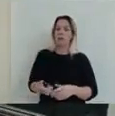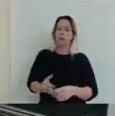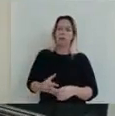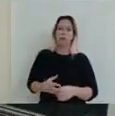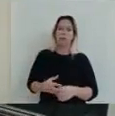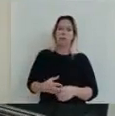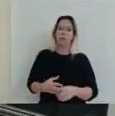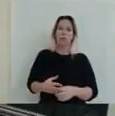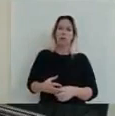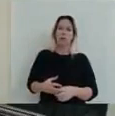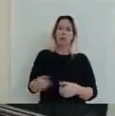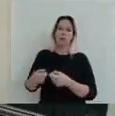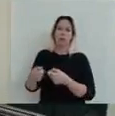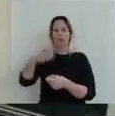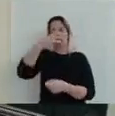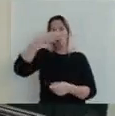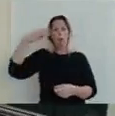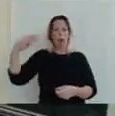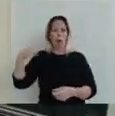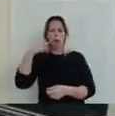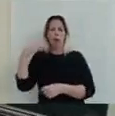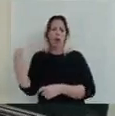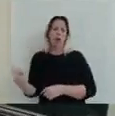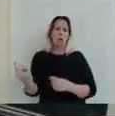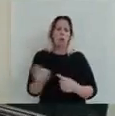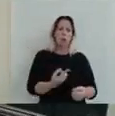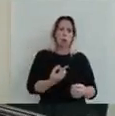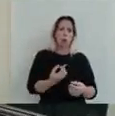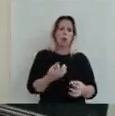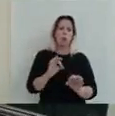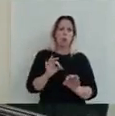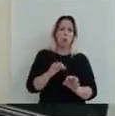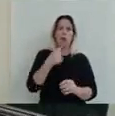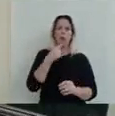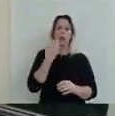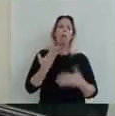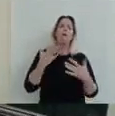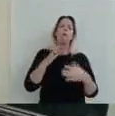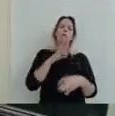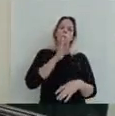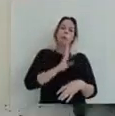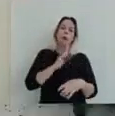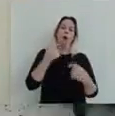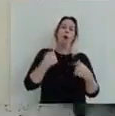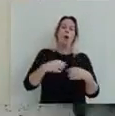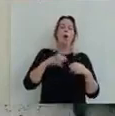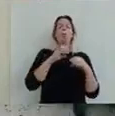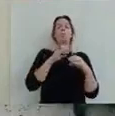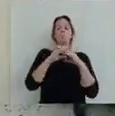todo esto y a este fundamento es que solicito la aprobación del proyecto de comunicación.